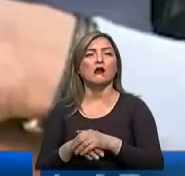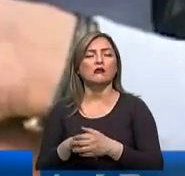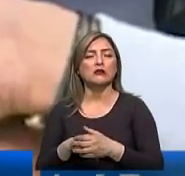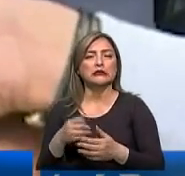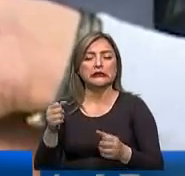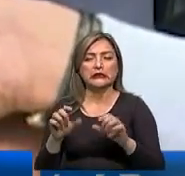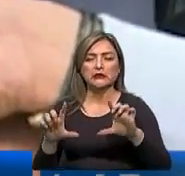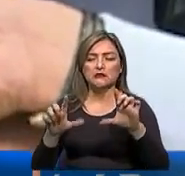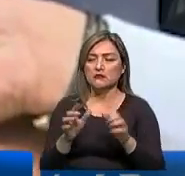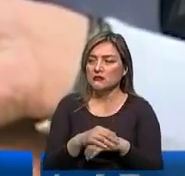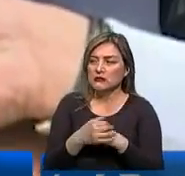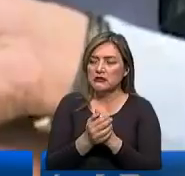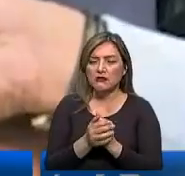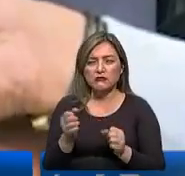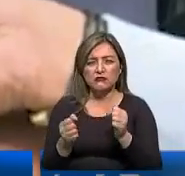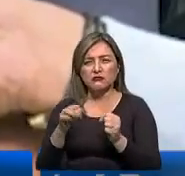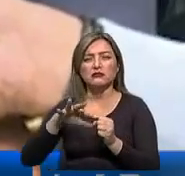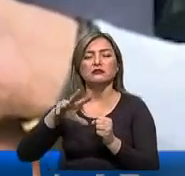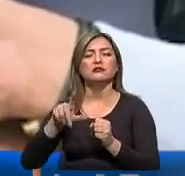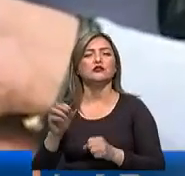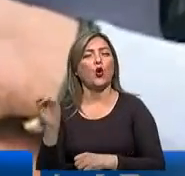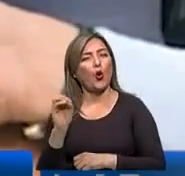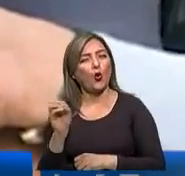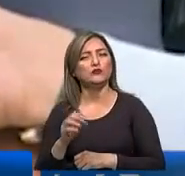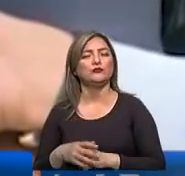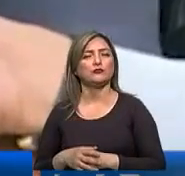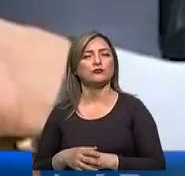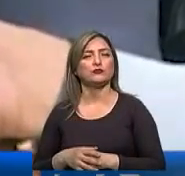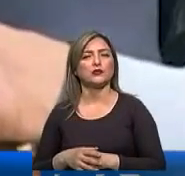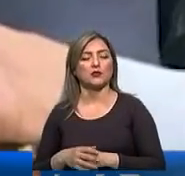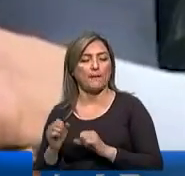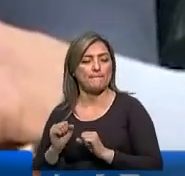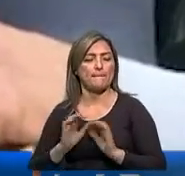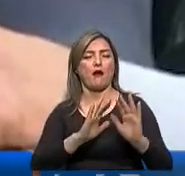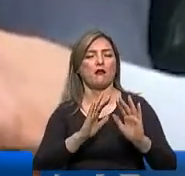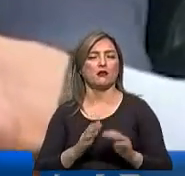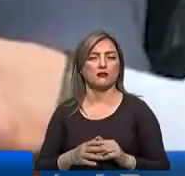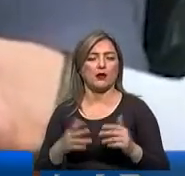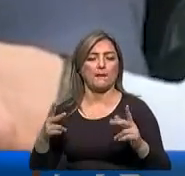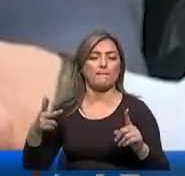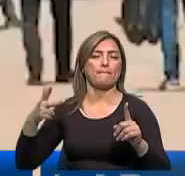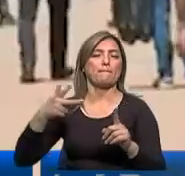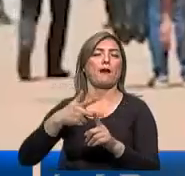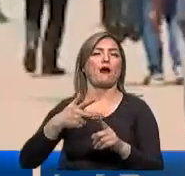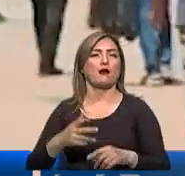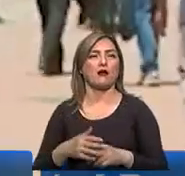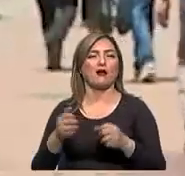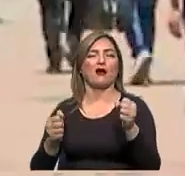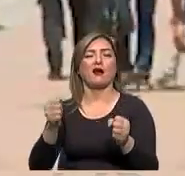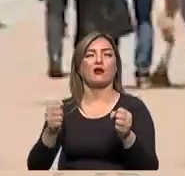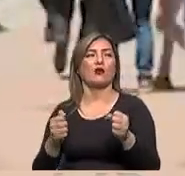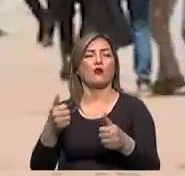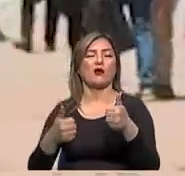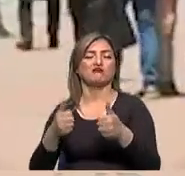el vehículo y a veces puede delinquir o a veces a uno le van cerrando, le van golpeando. y uno no sabe qué vehículo es. La sanción en